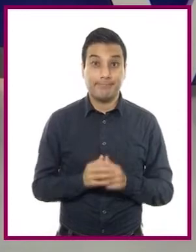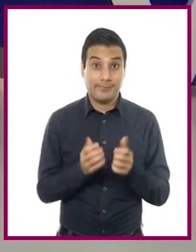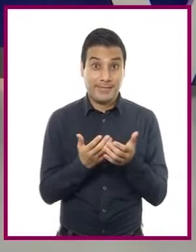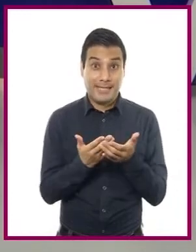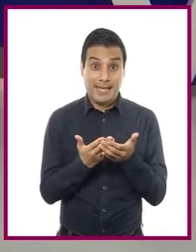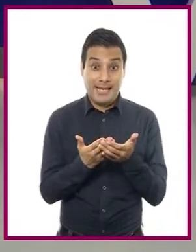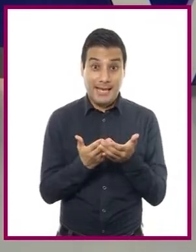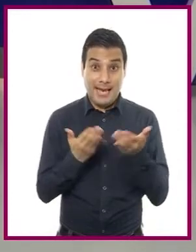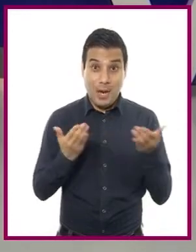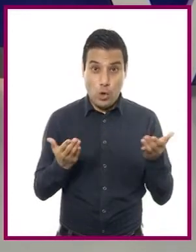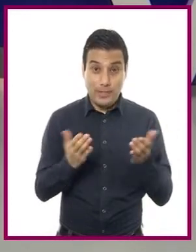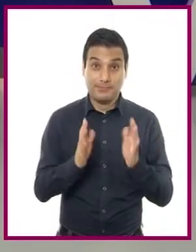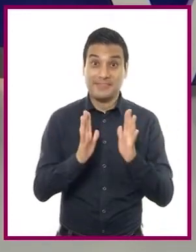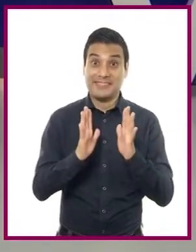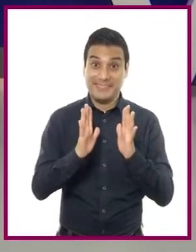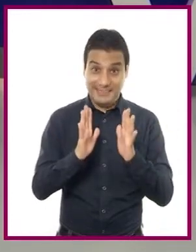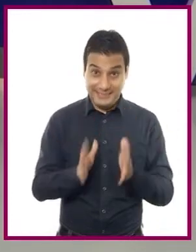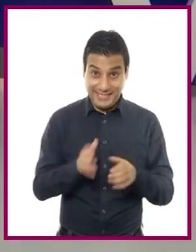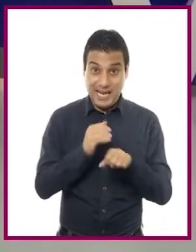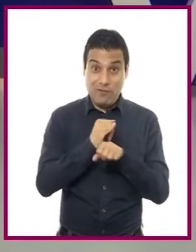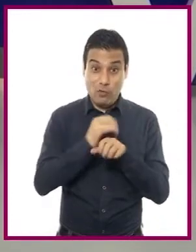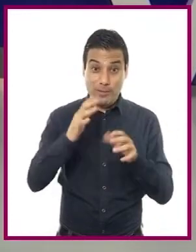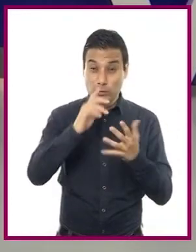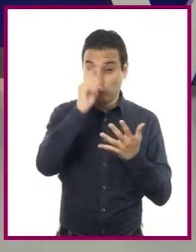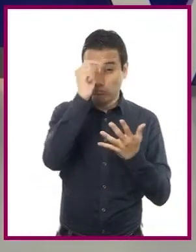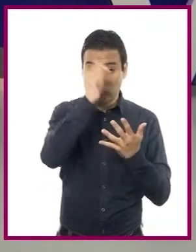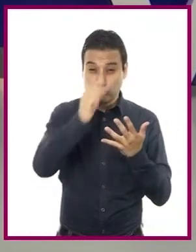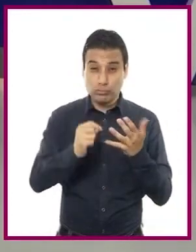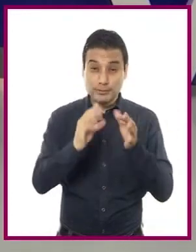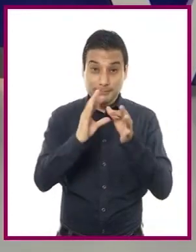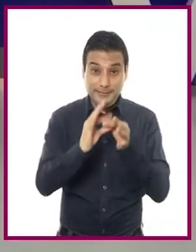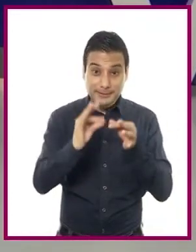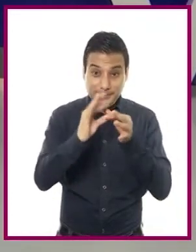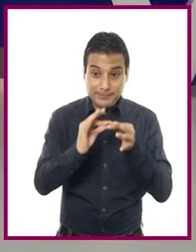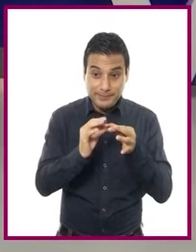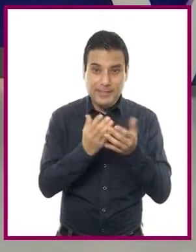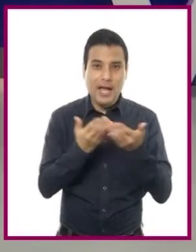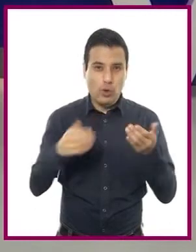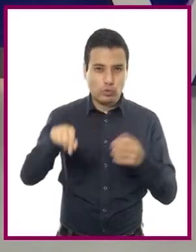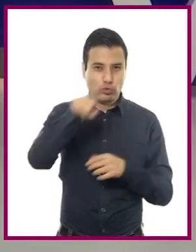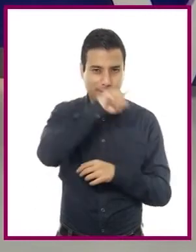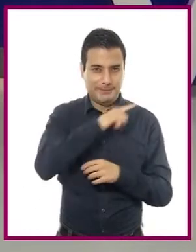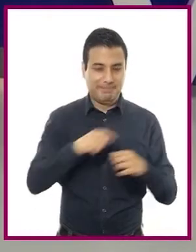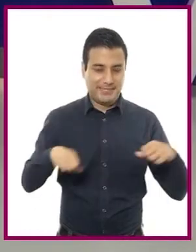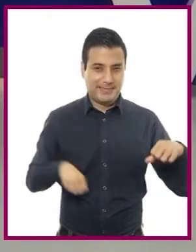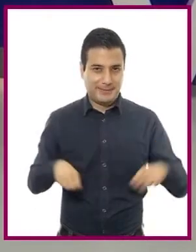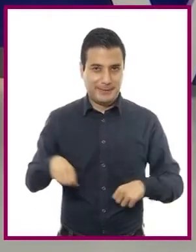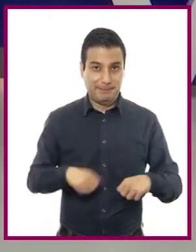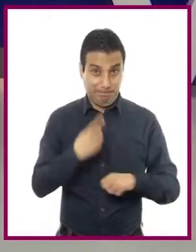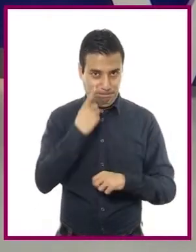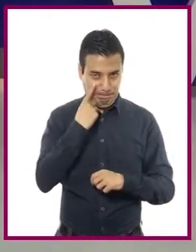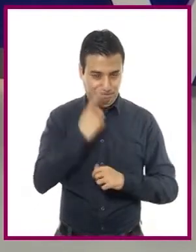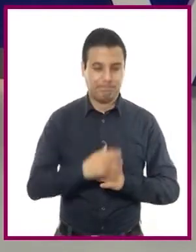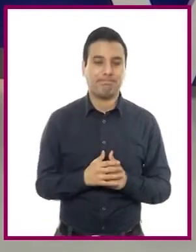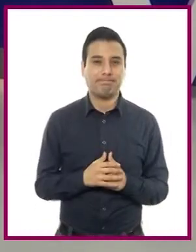Ahora que contamos con bastante información, las y los invito a que realicen el siguiente reto.